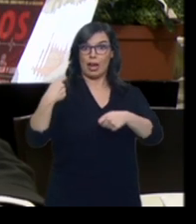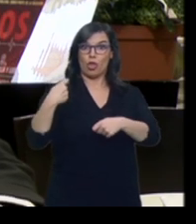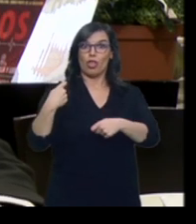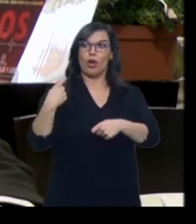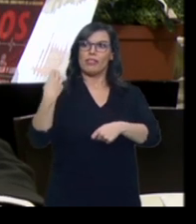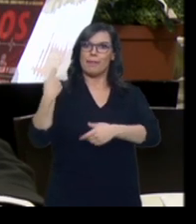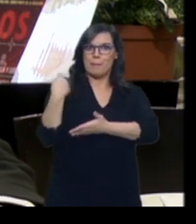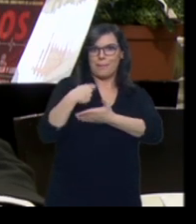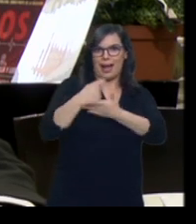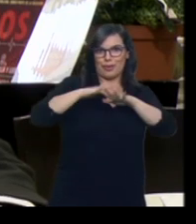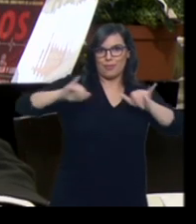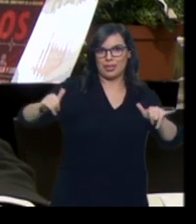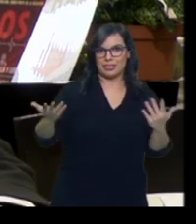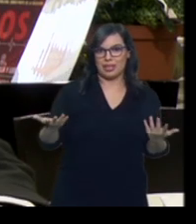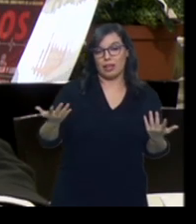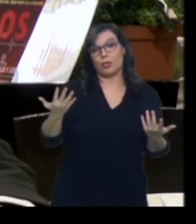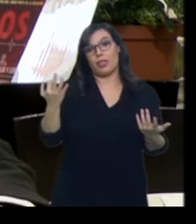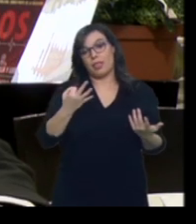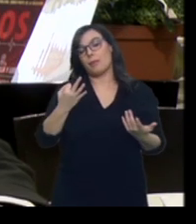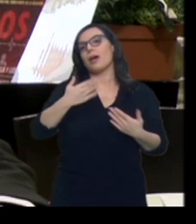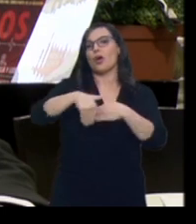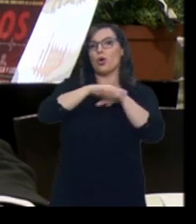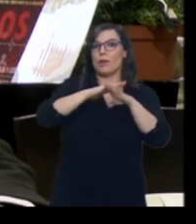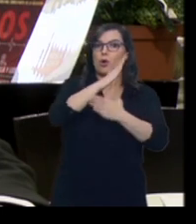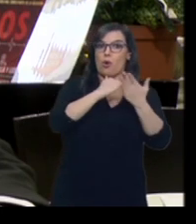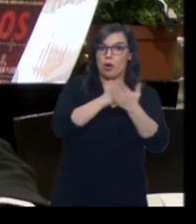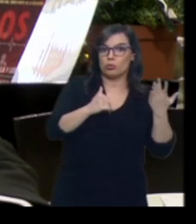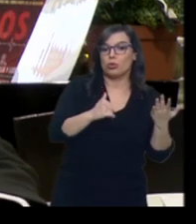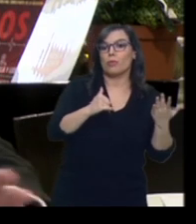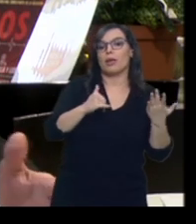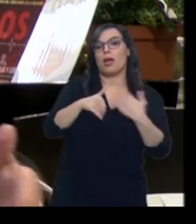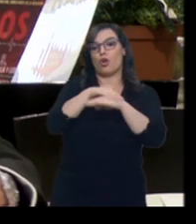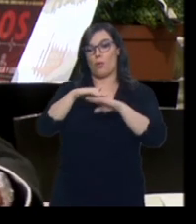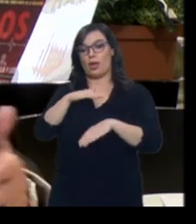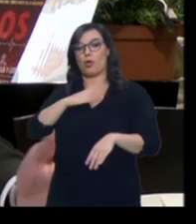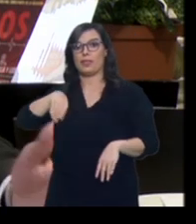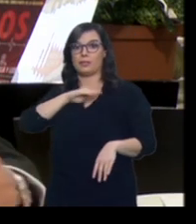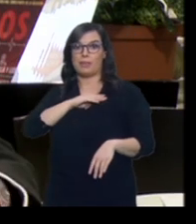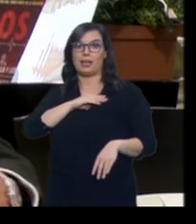sé si es el momento que los gobiernos autonómicos y centrales se dediquen a